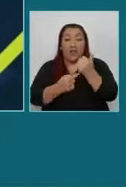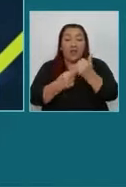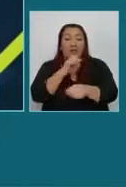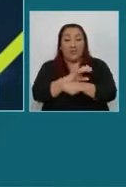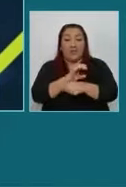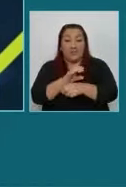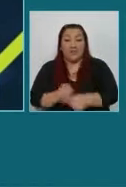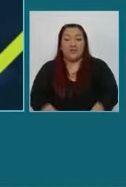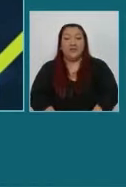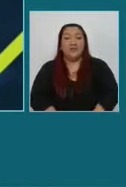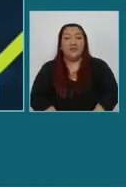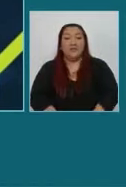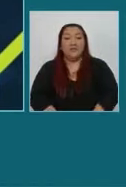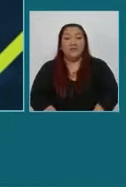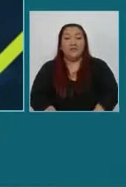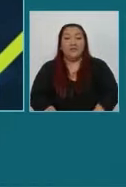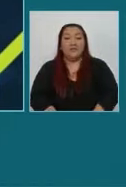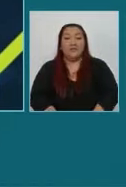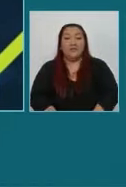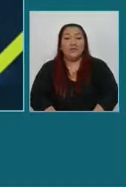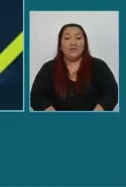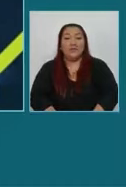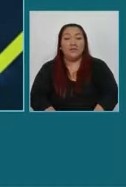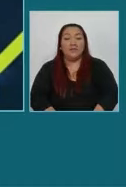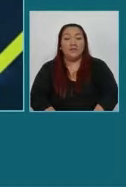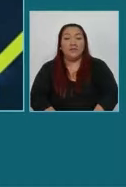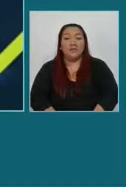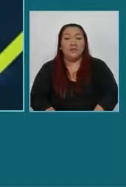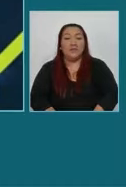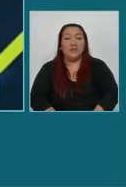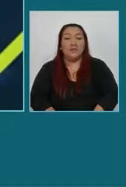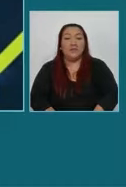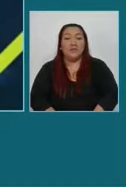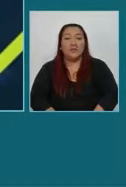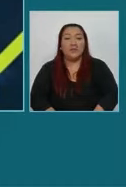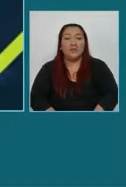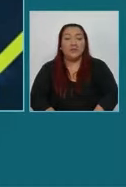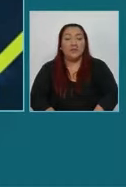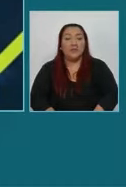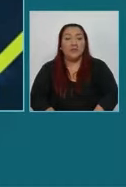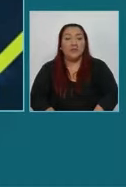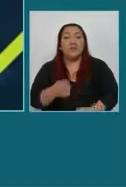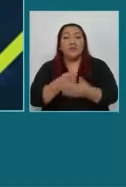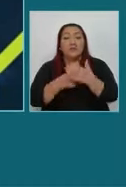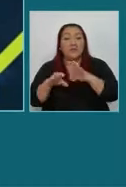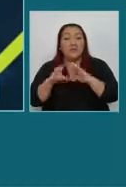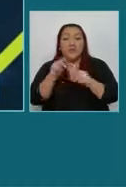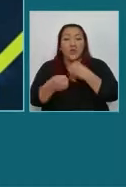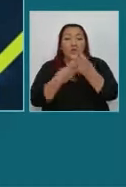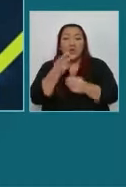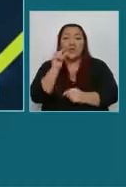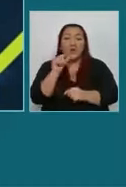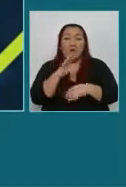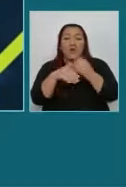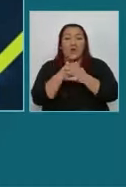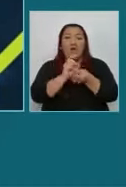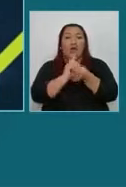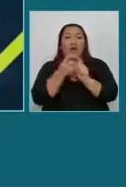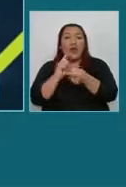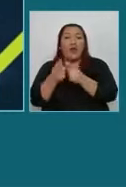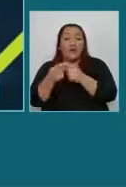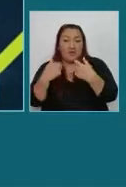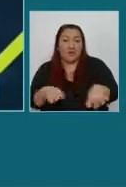Capacitación, que se va a convertir en lo que va a ser la Subdirección de Innovación, y ahorita voy a comentar un poco de los cambios que se